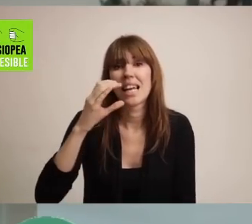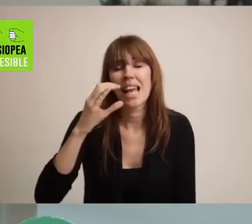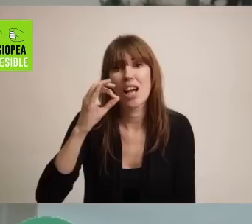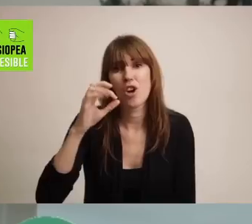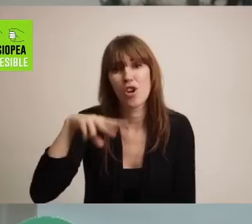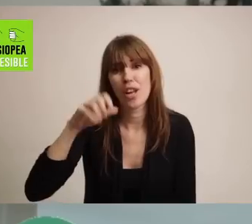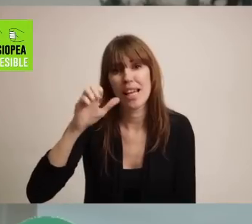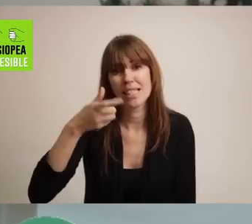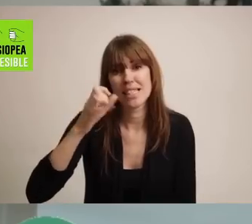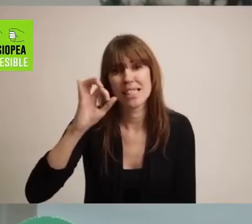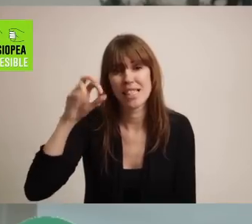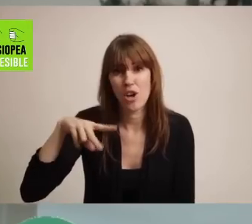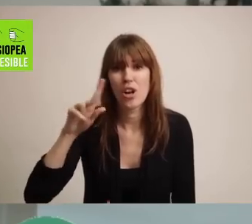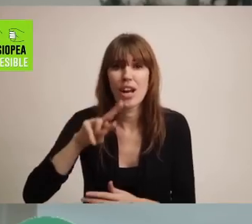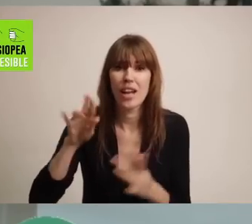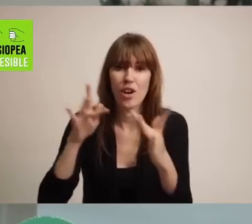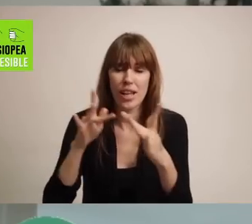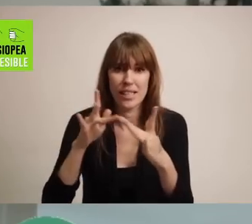¿A dónde nos reconectan?